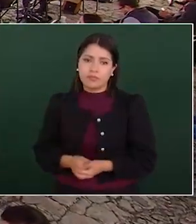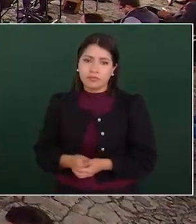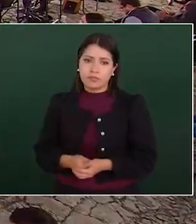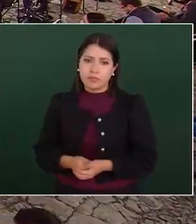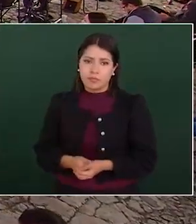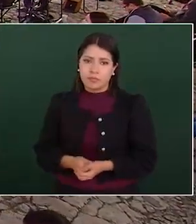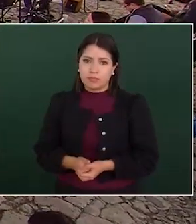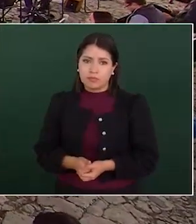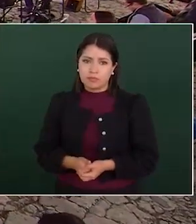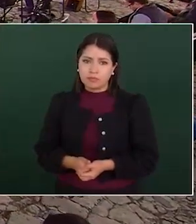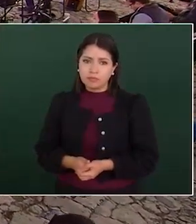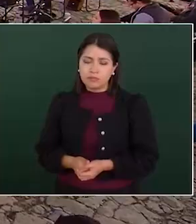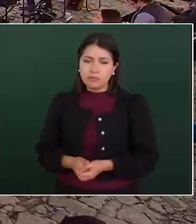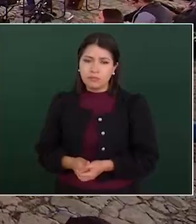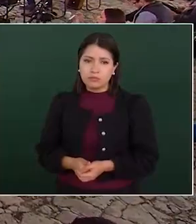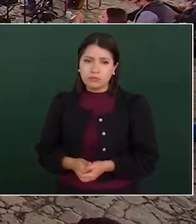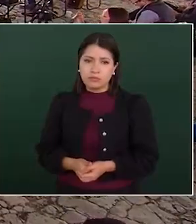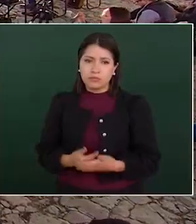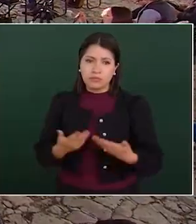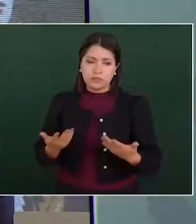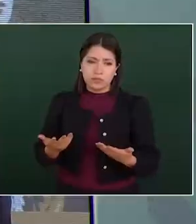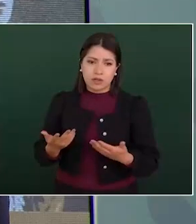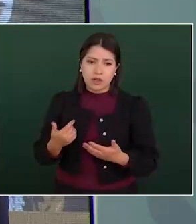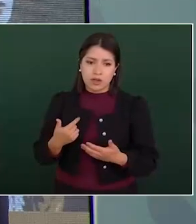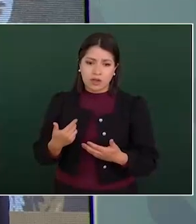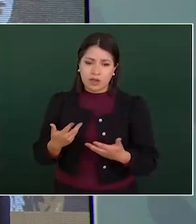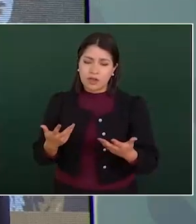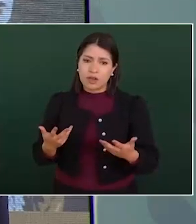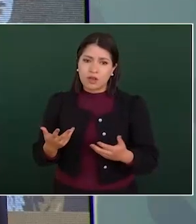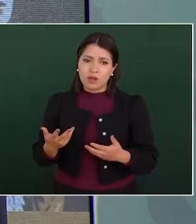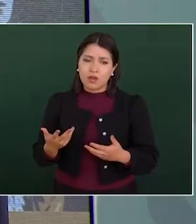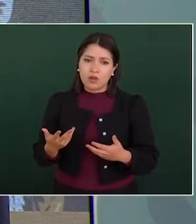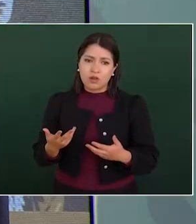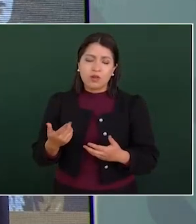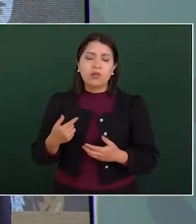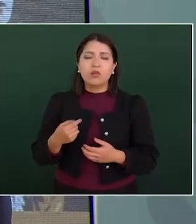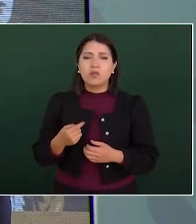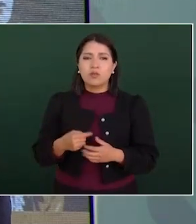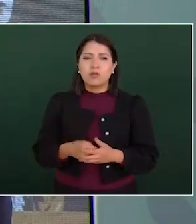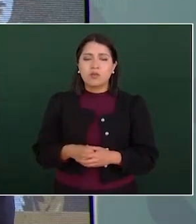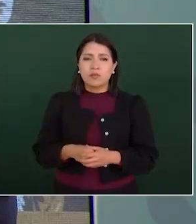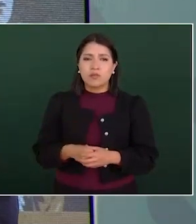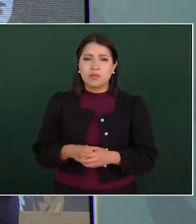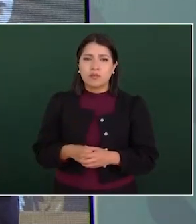creamos con lo que recibíamos de